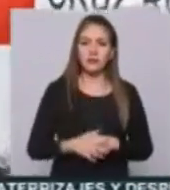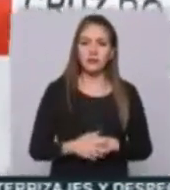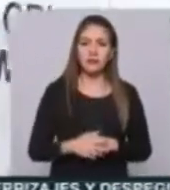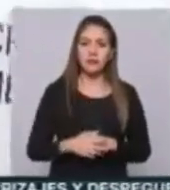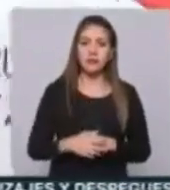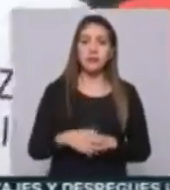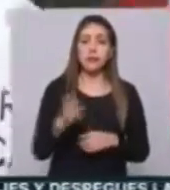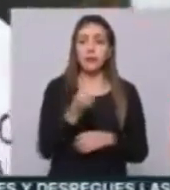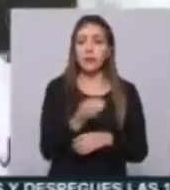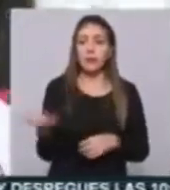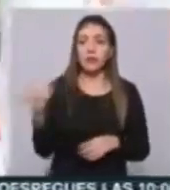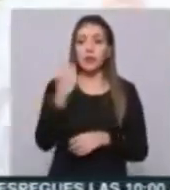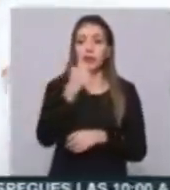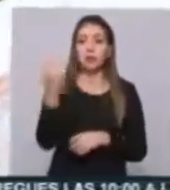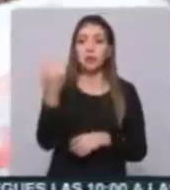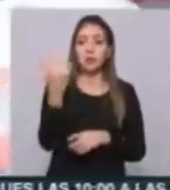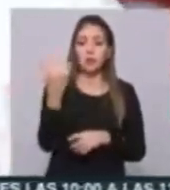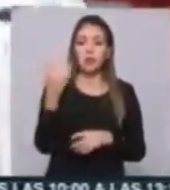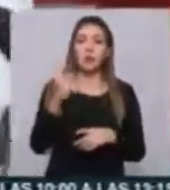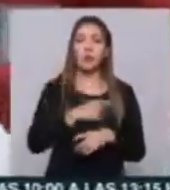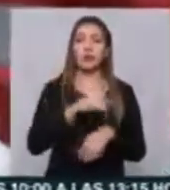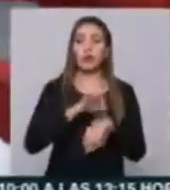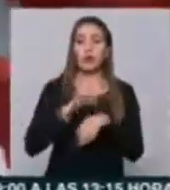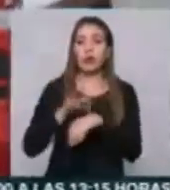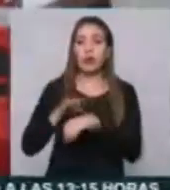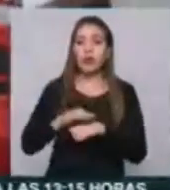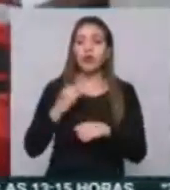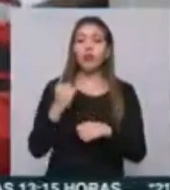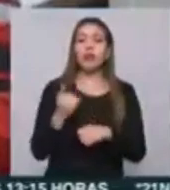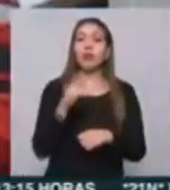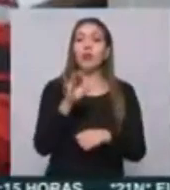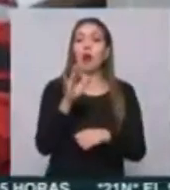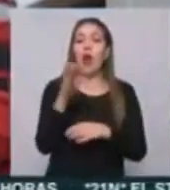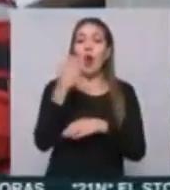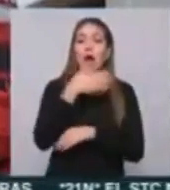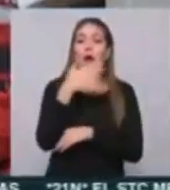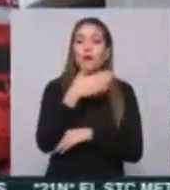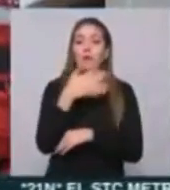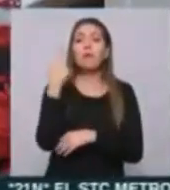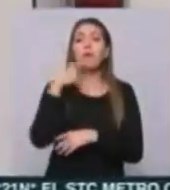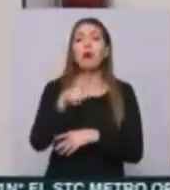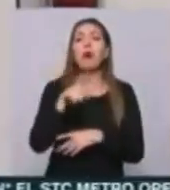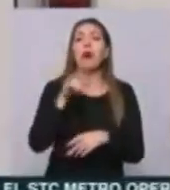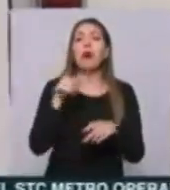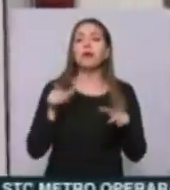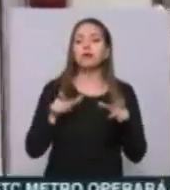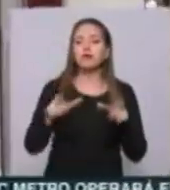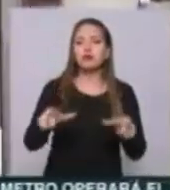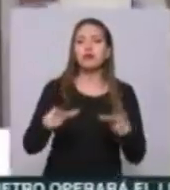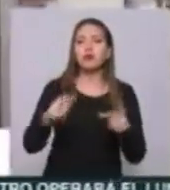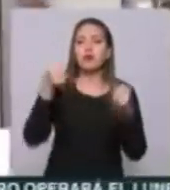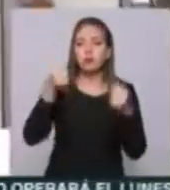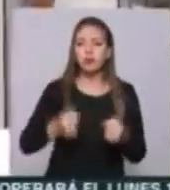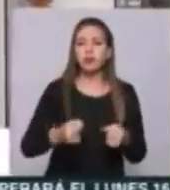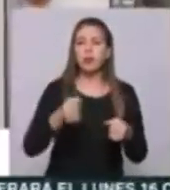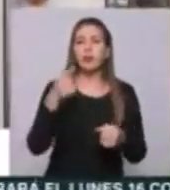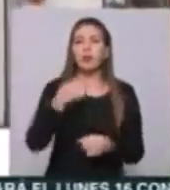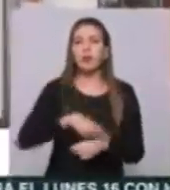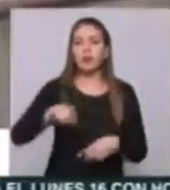serán 150 paramédicos y 40 ambulancias de la Cruz Roja, con lo que se salvaguardará la integridad de las personas